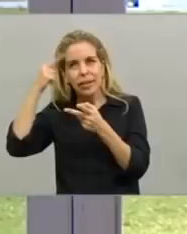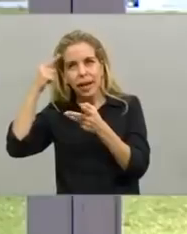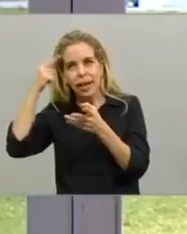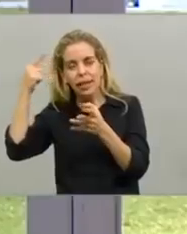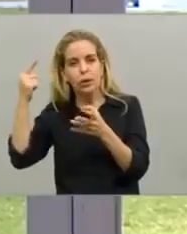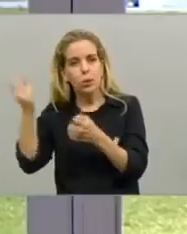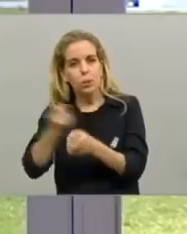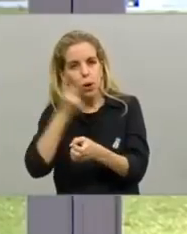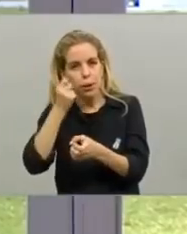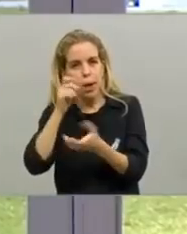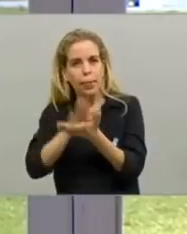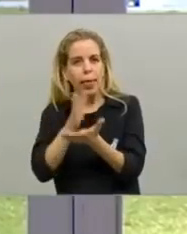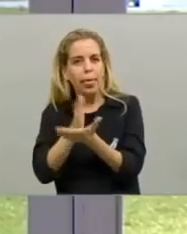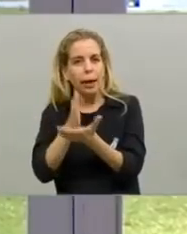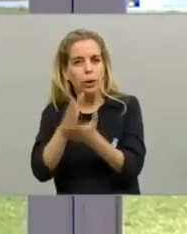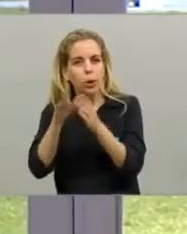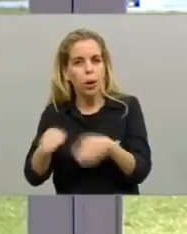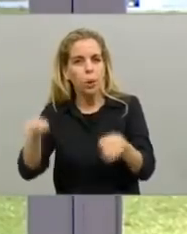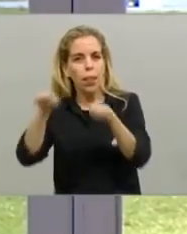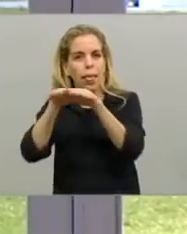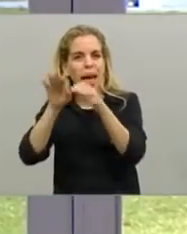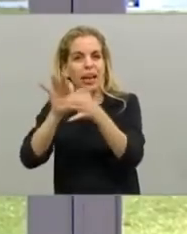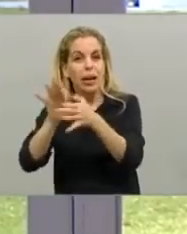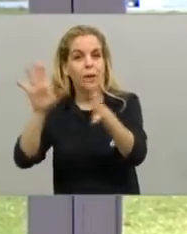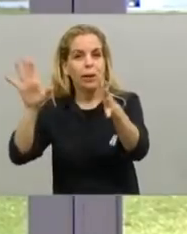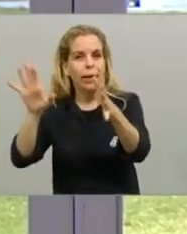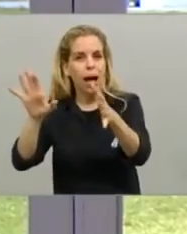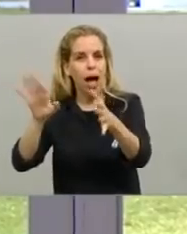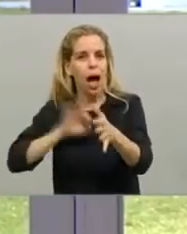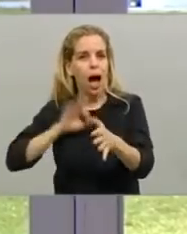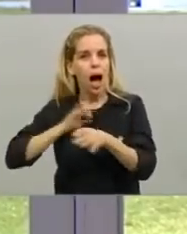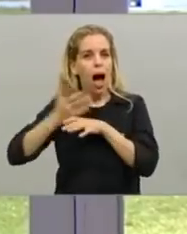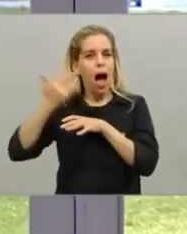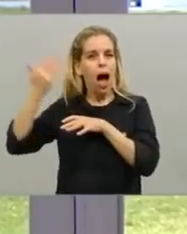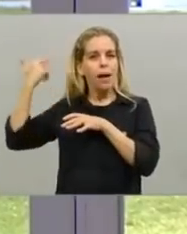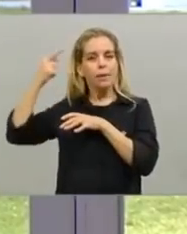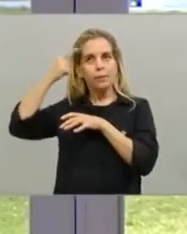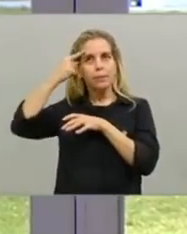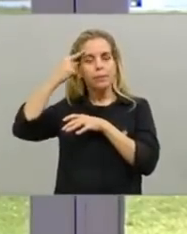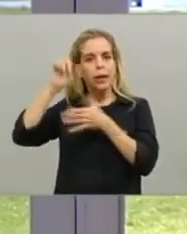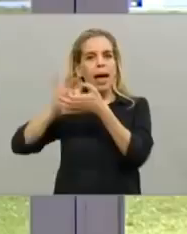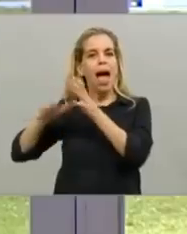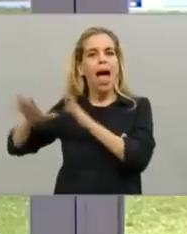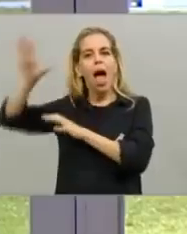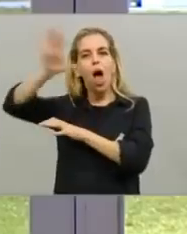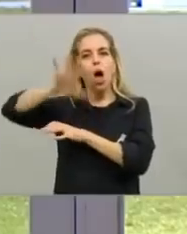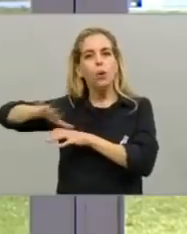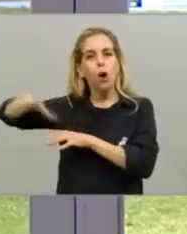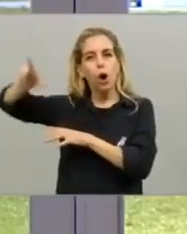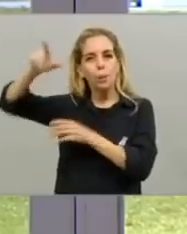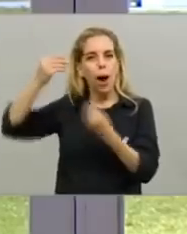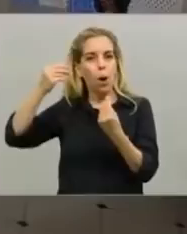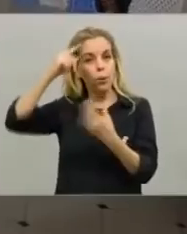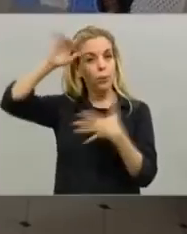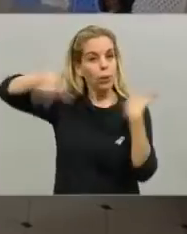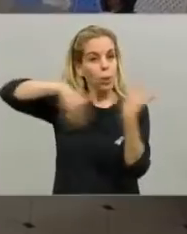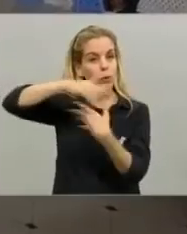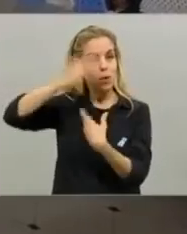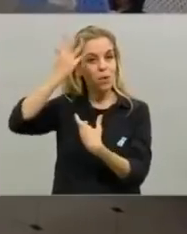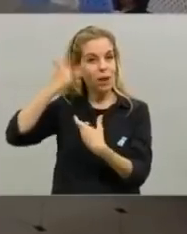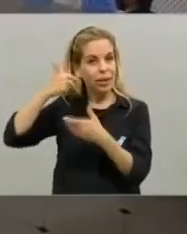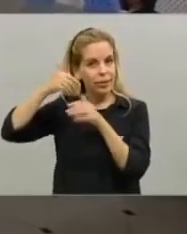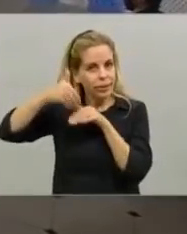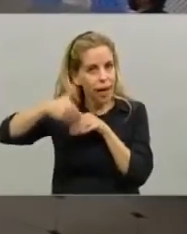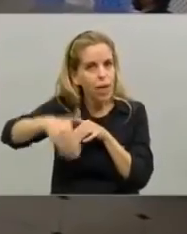de libertad que en esos años sobrevolaban Europa a partir de la maravillosa Revolución Francesa.